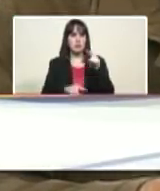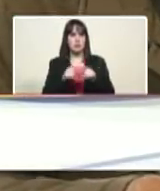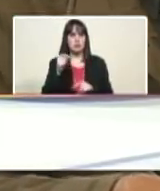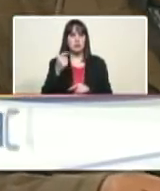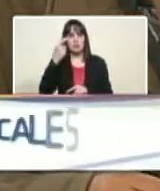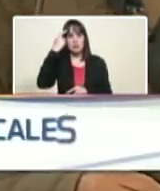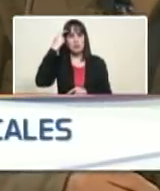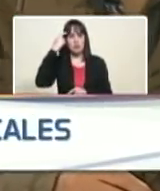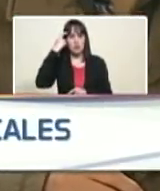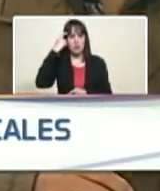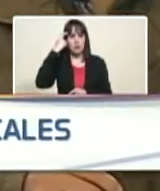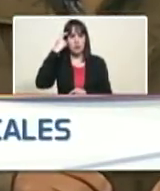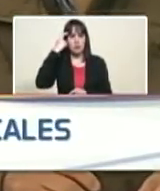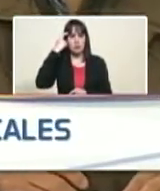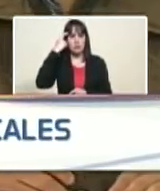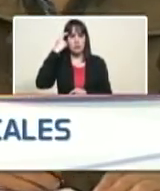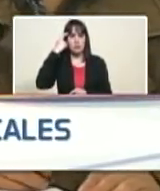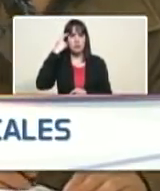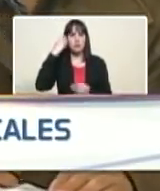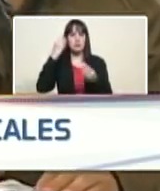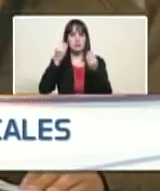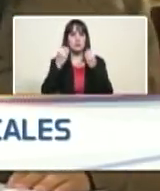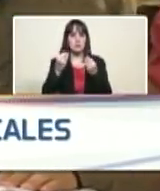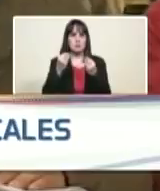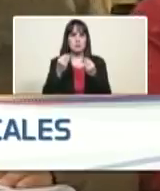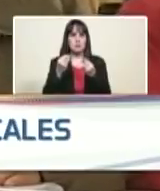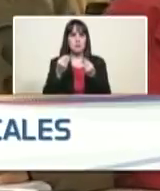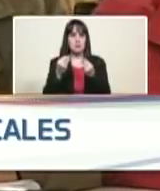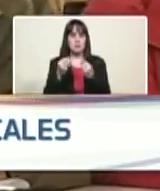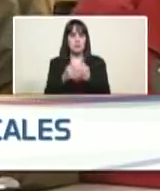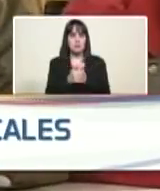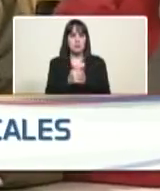saber. Acá sabe.